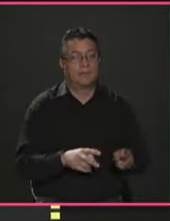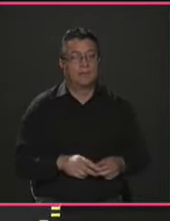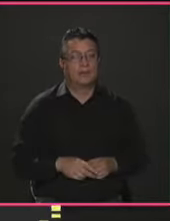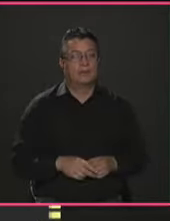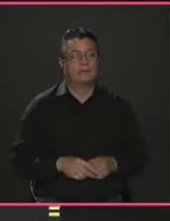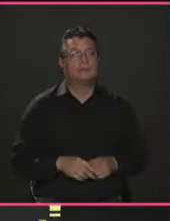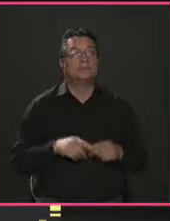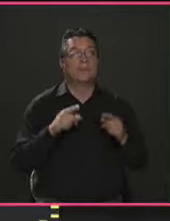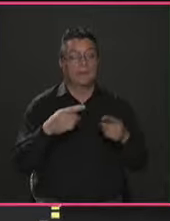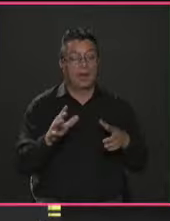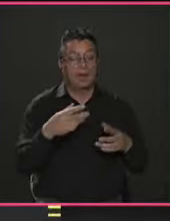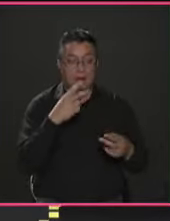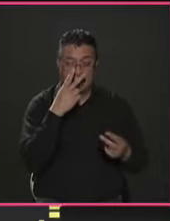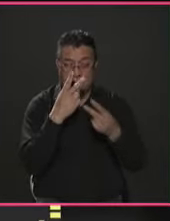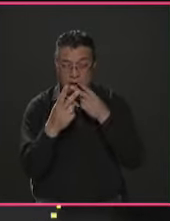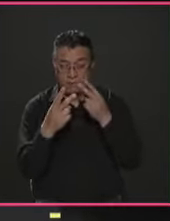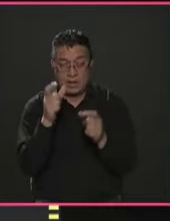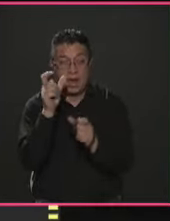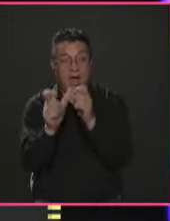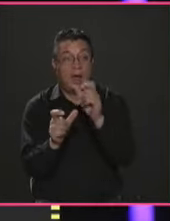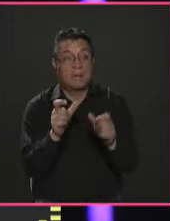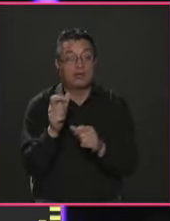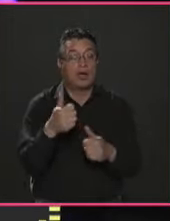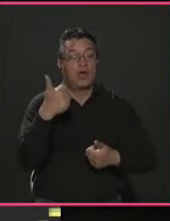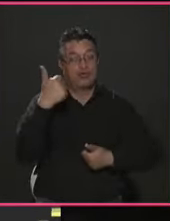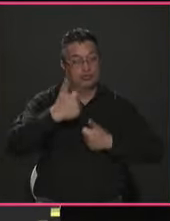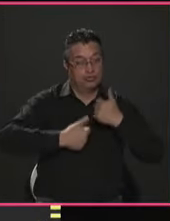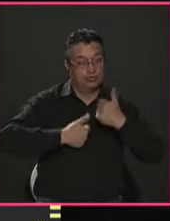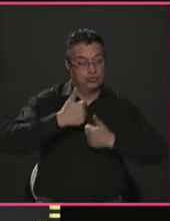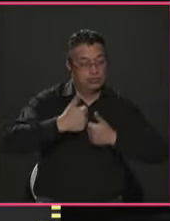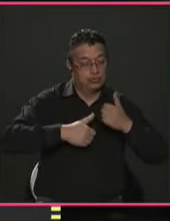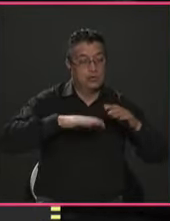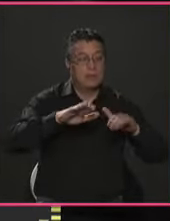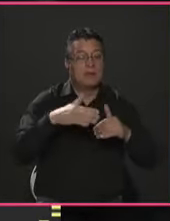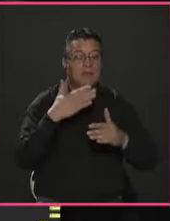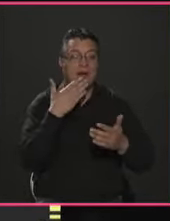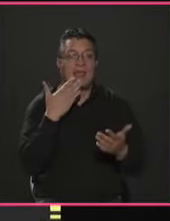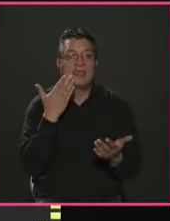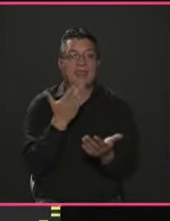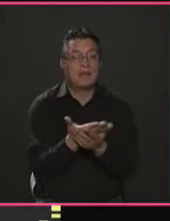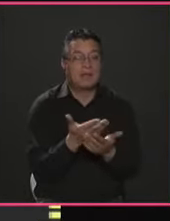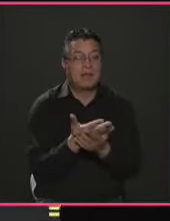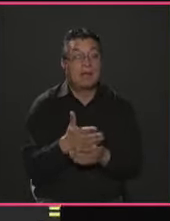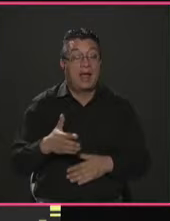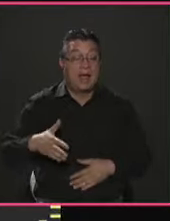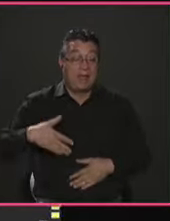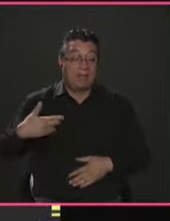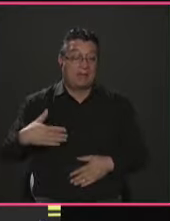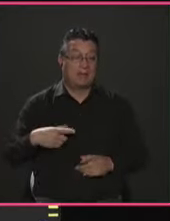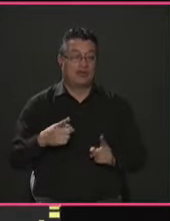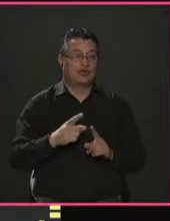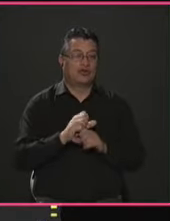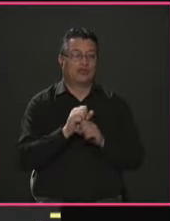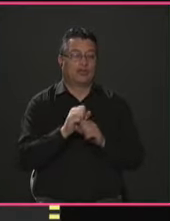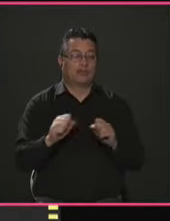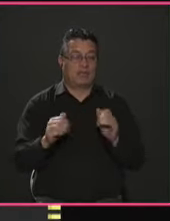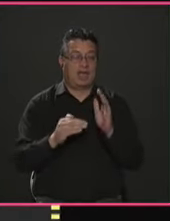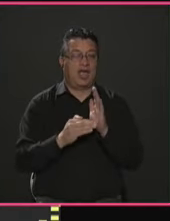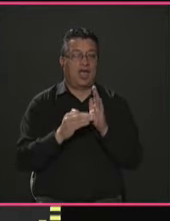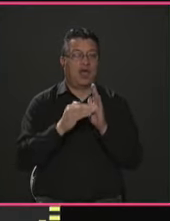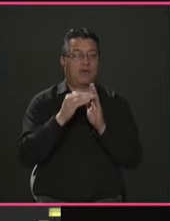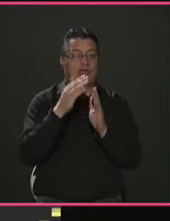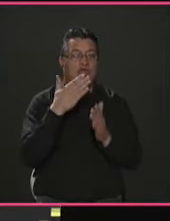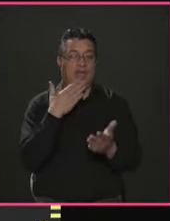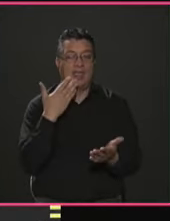trabajos vamos a ver que las personas van a estar compitiendo por el mismo tipo de demanda lamentablemente no creo que sea probable que veamos ese aumento en